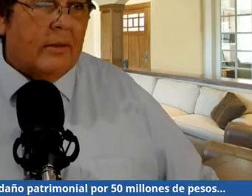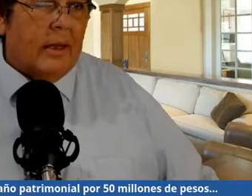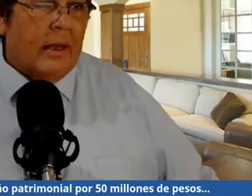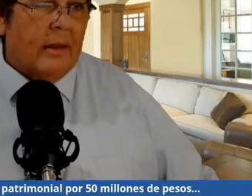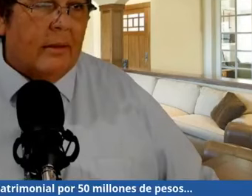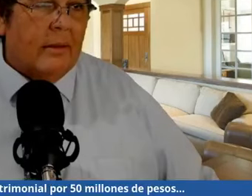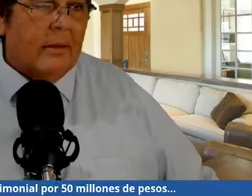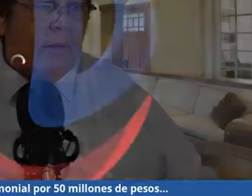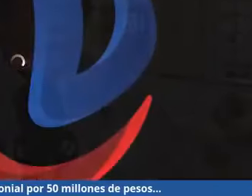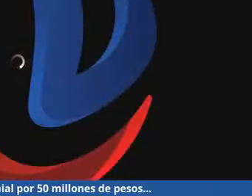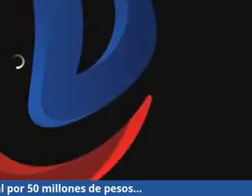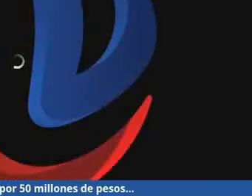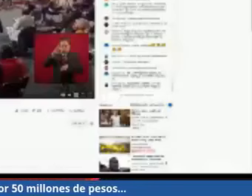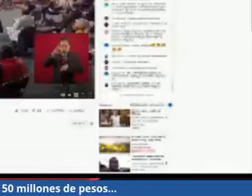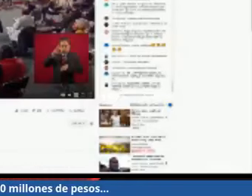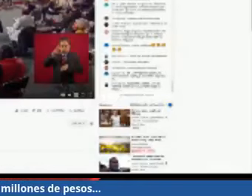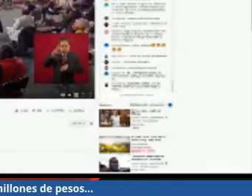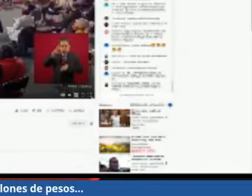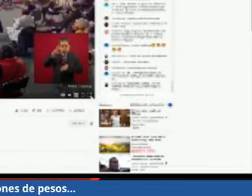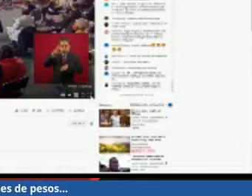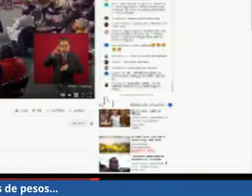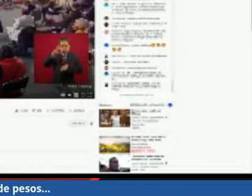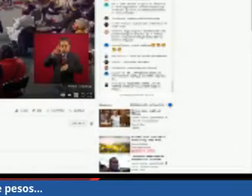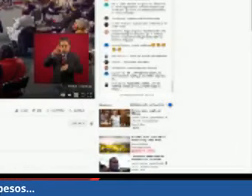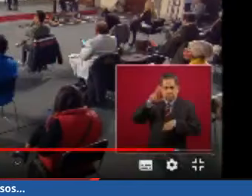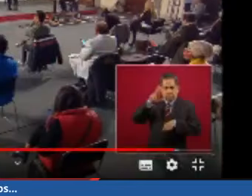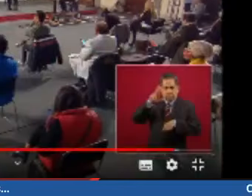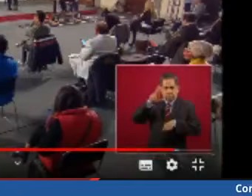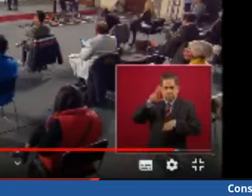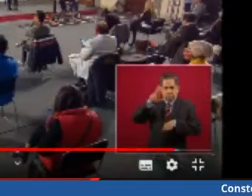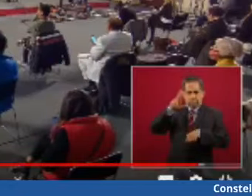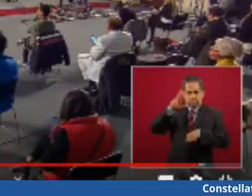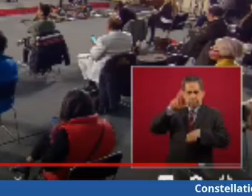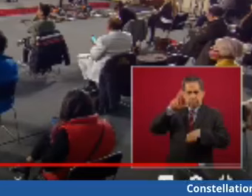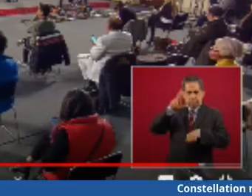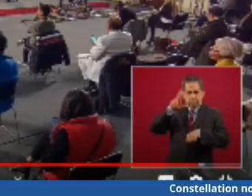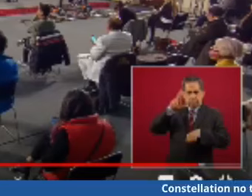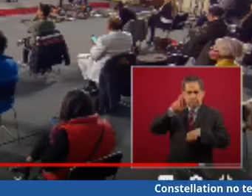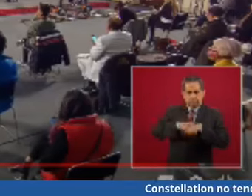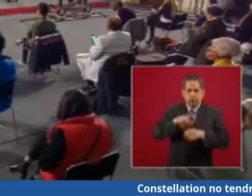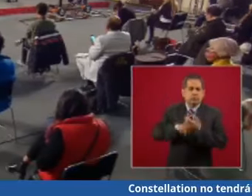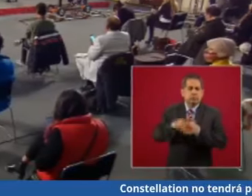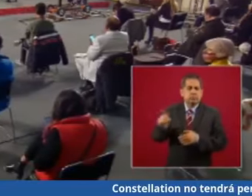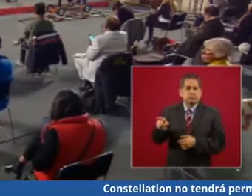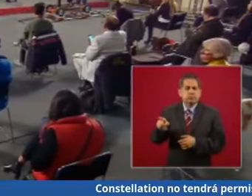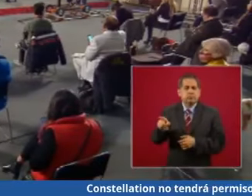Aquí está. Y corre video porque es muy interesante.